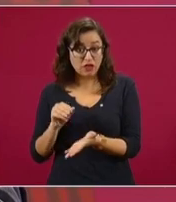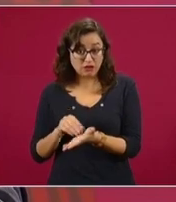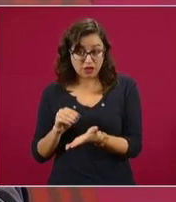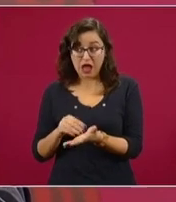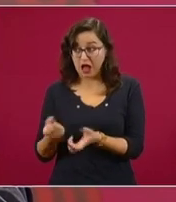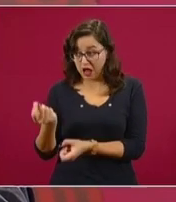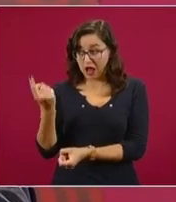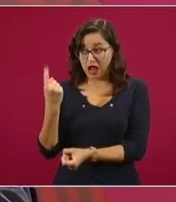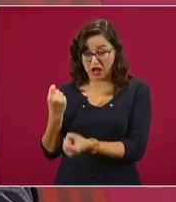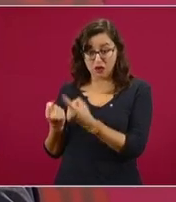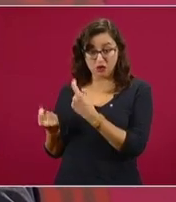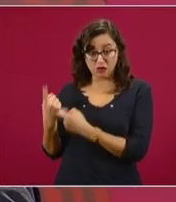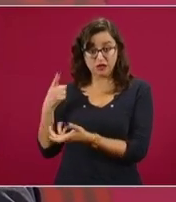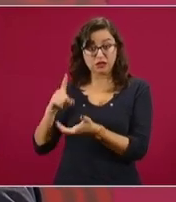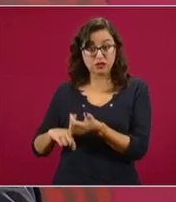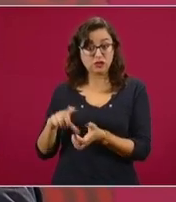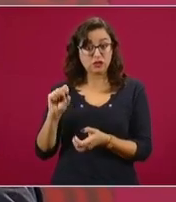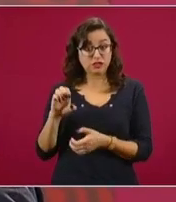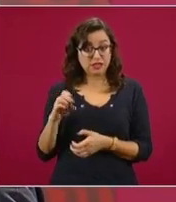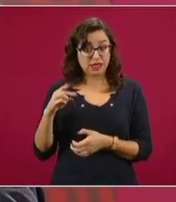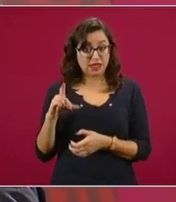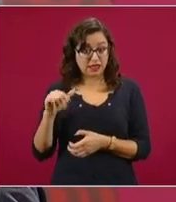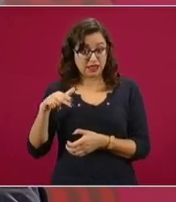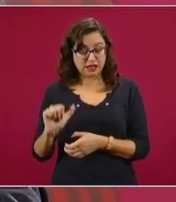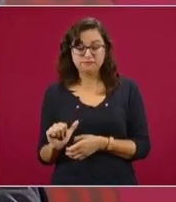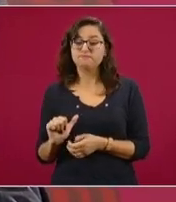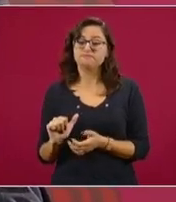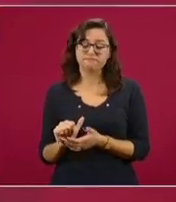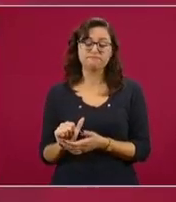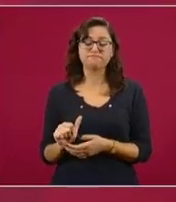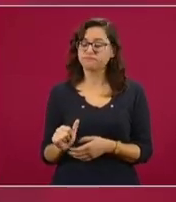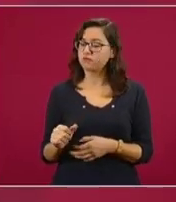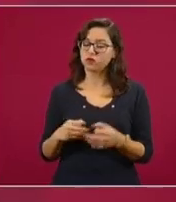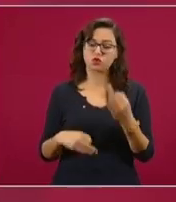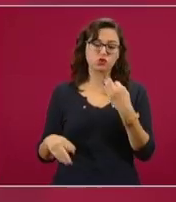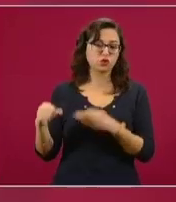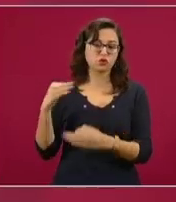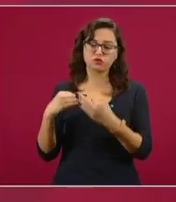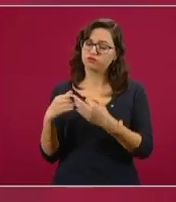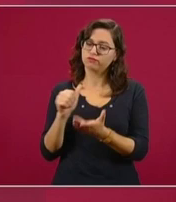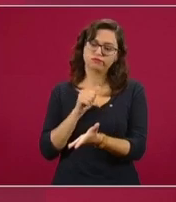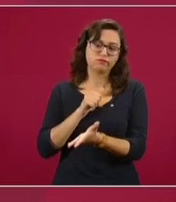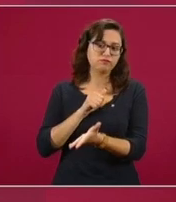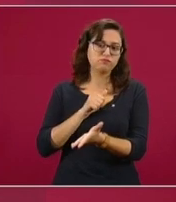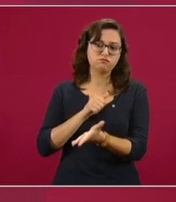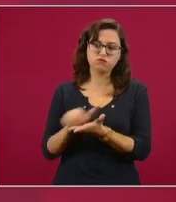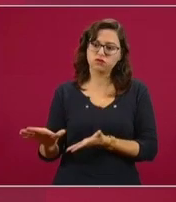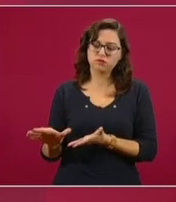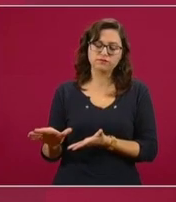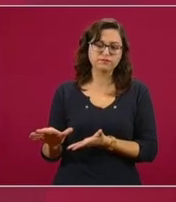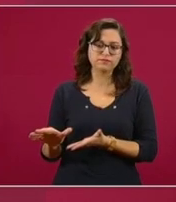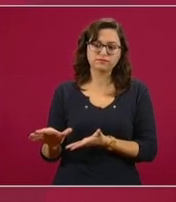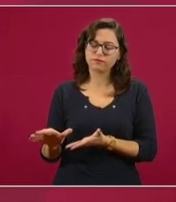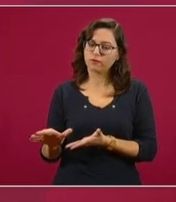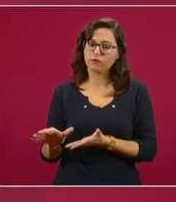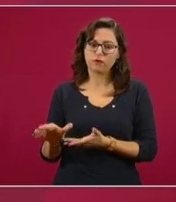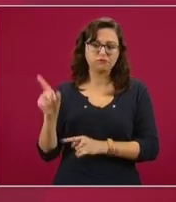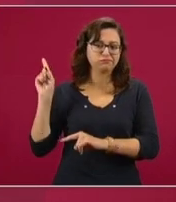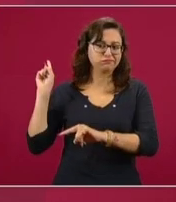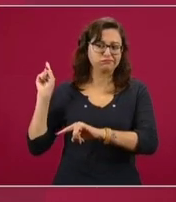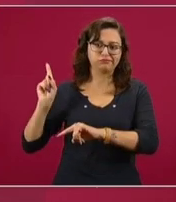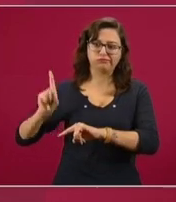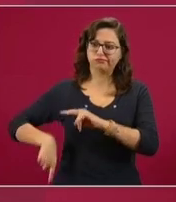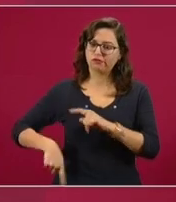la secretaria de la defensa van a ser suspendidos retirados